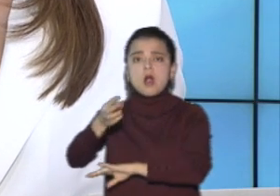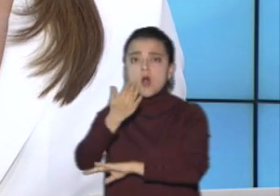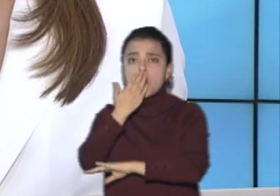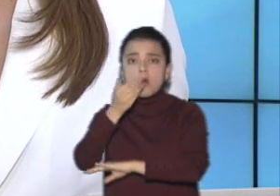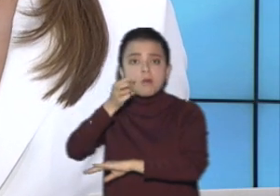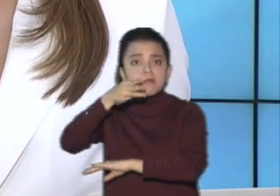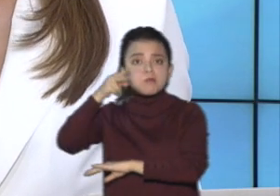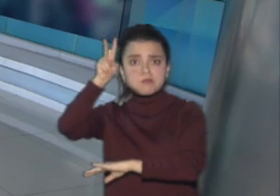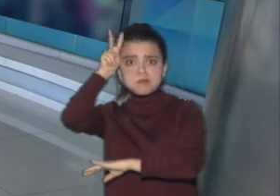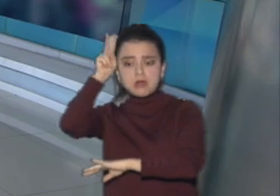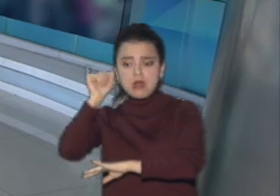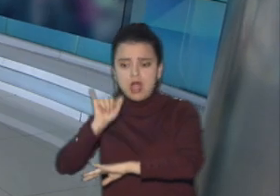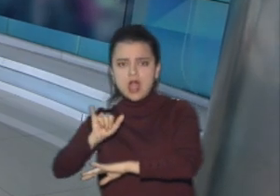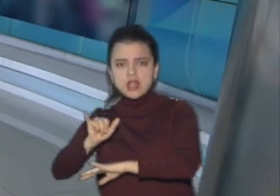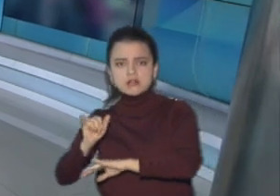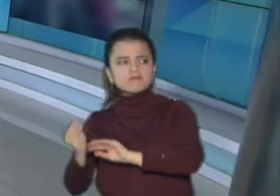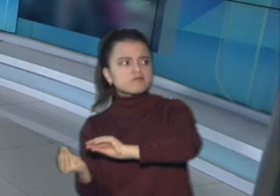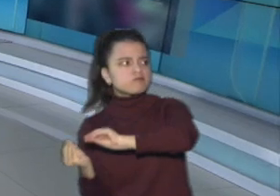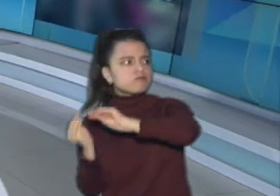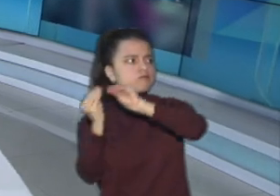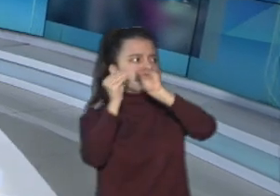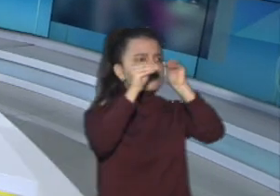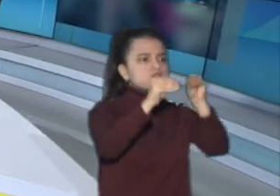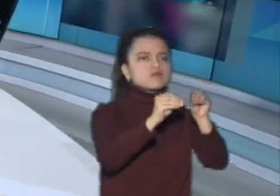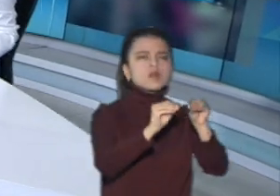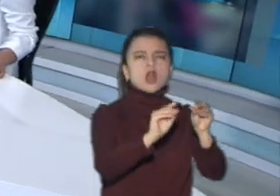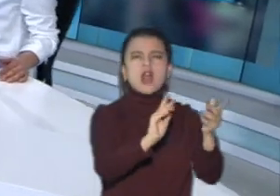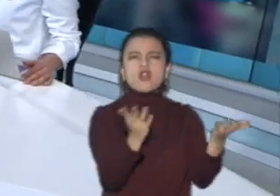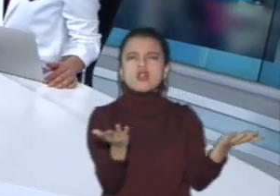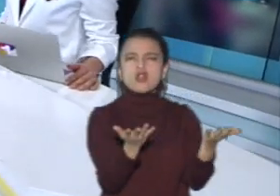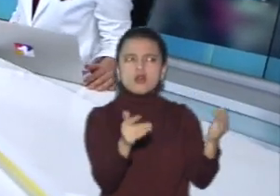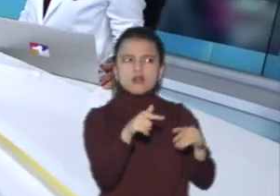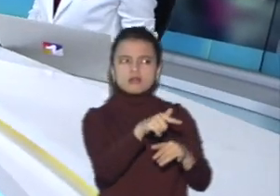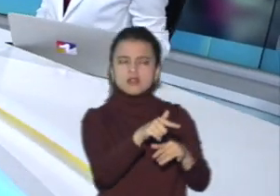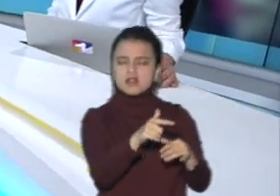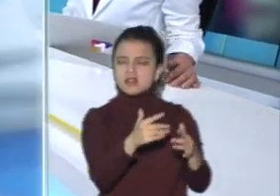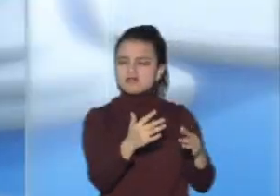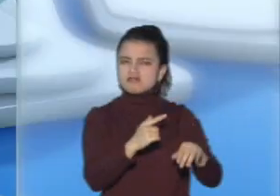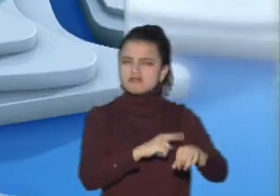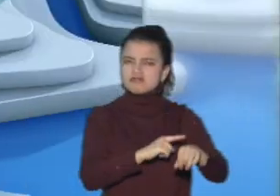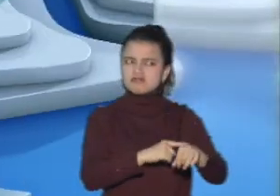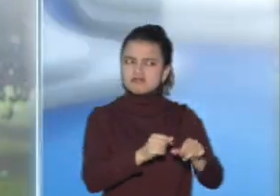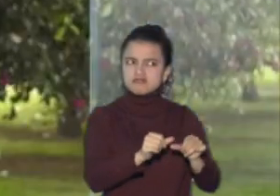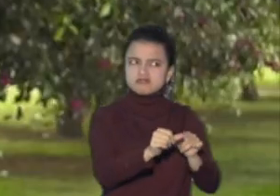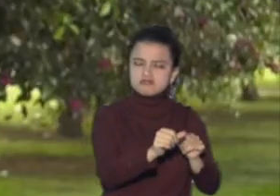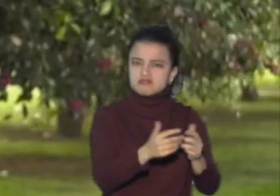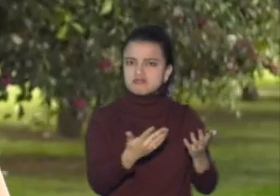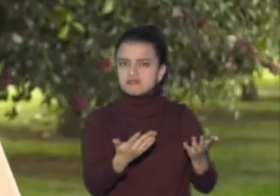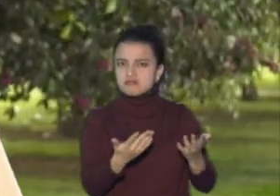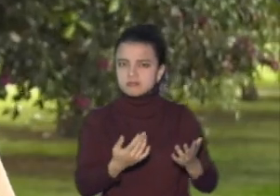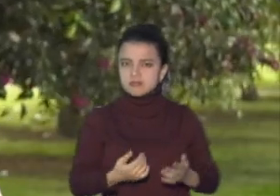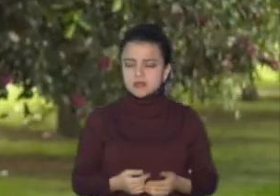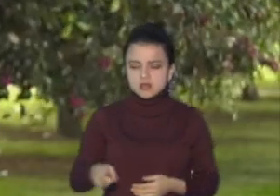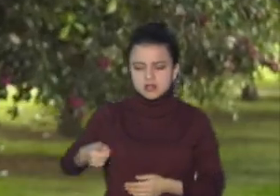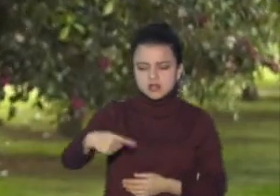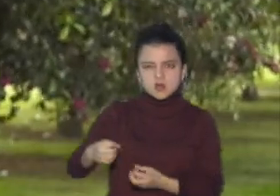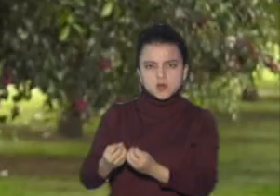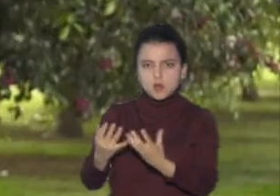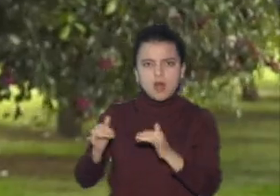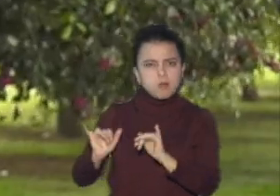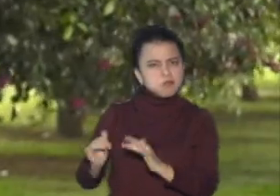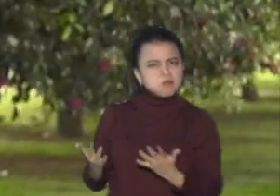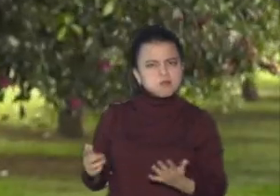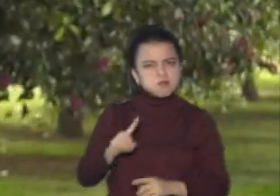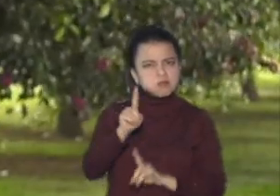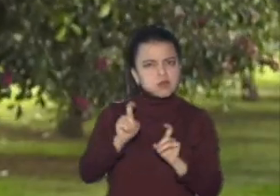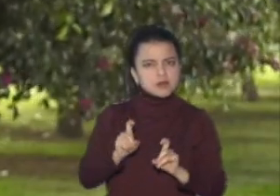alojamientos temporales. Luisa, muy buenos días. ¿Cuántos indígenas continúan en el parque? Hola Luisa y